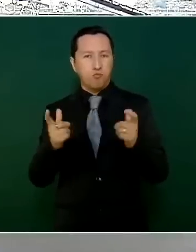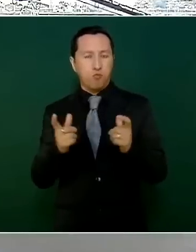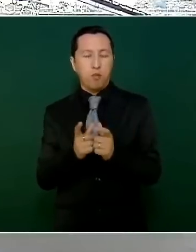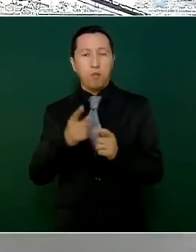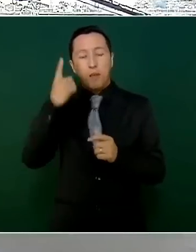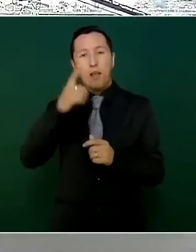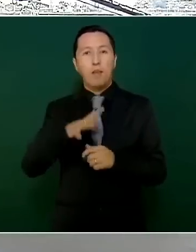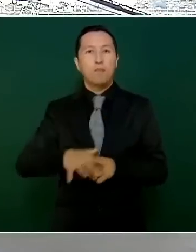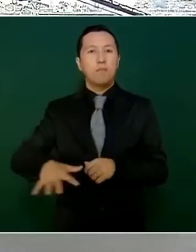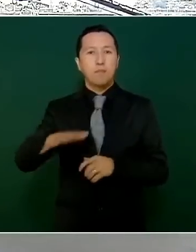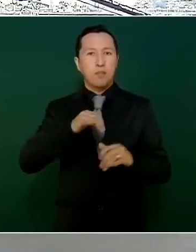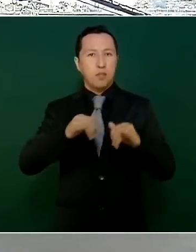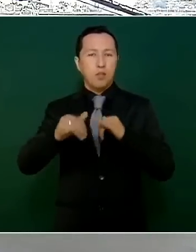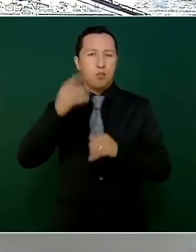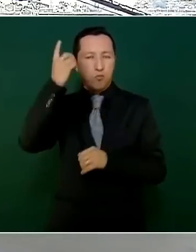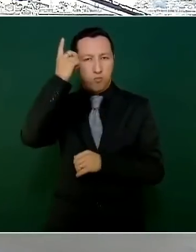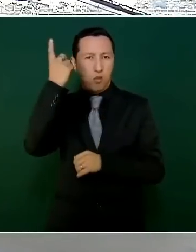pública.